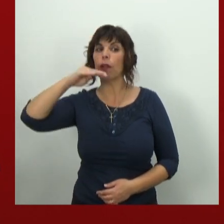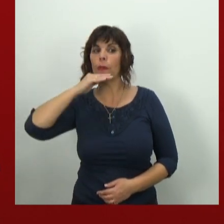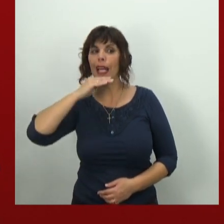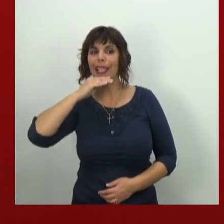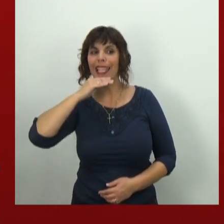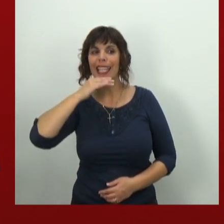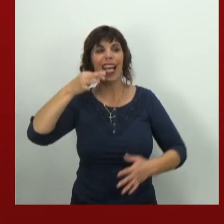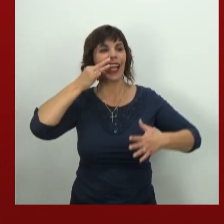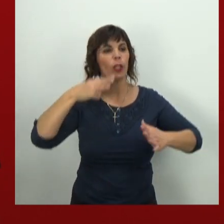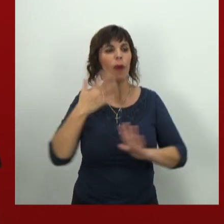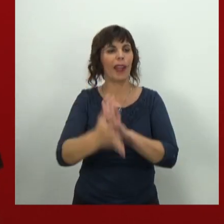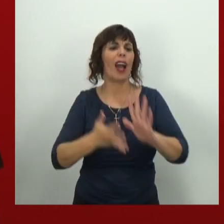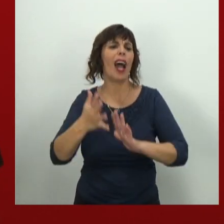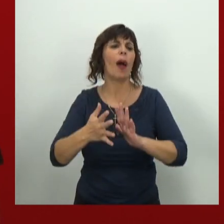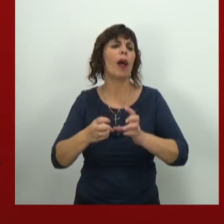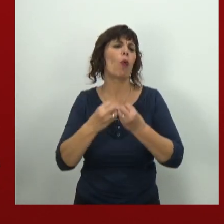humano.